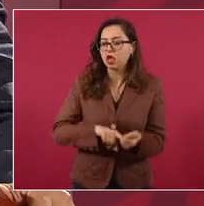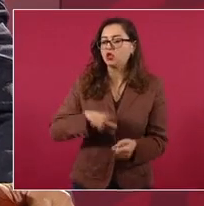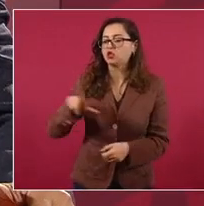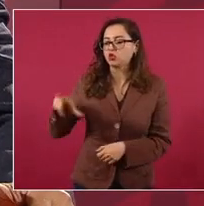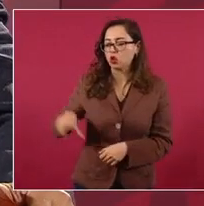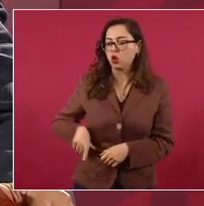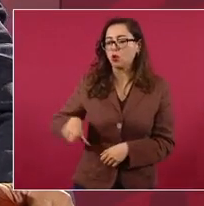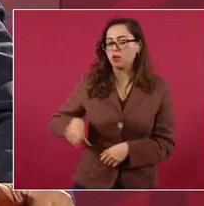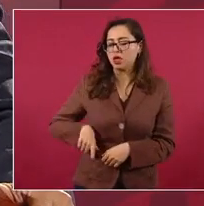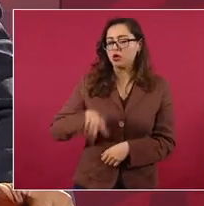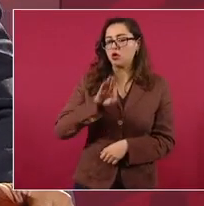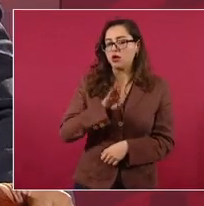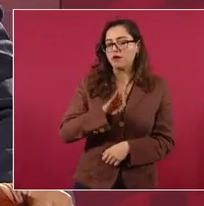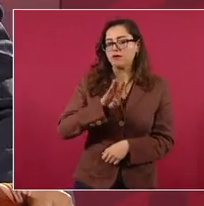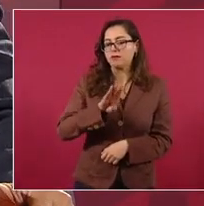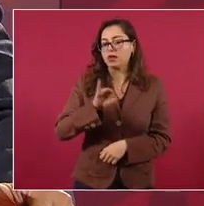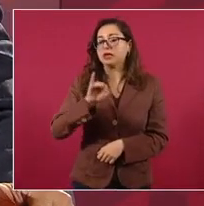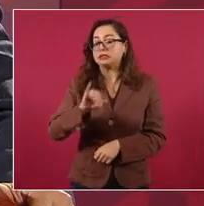al FBI,